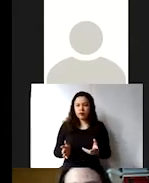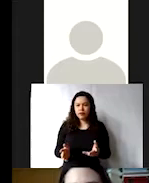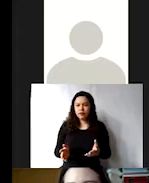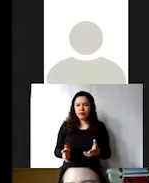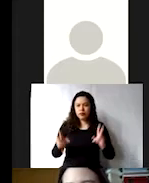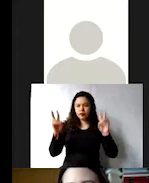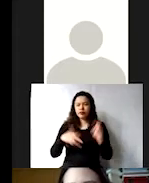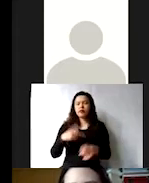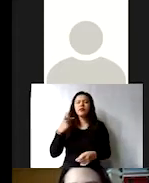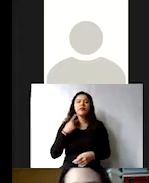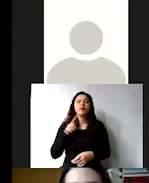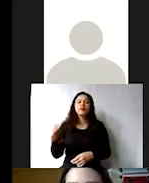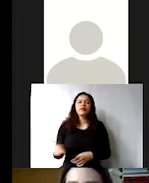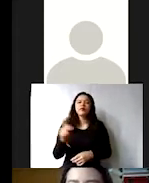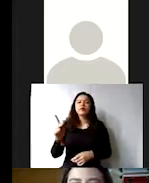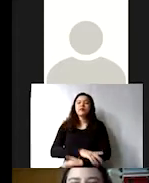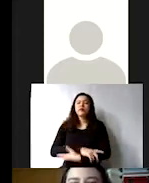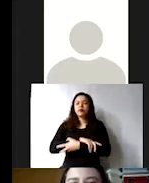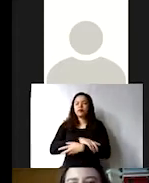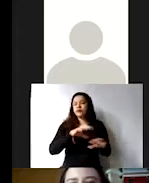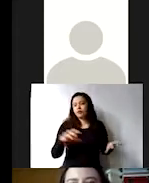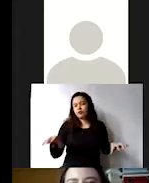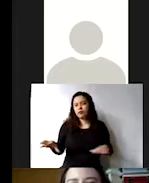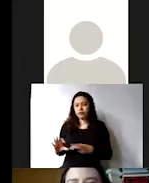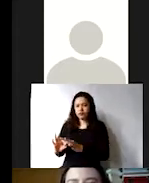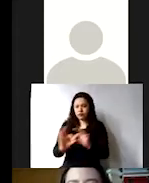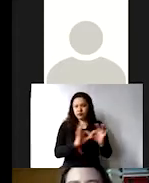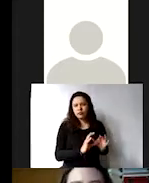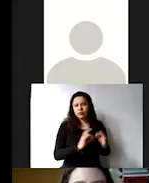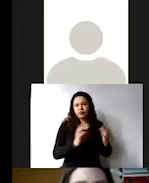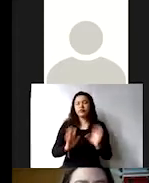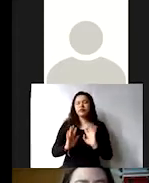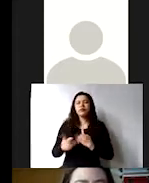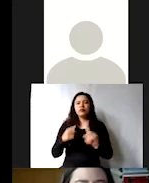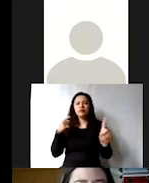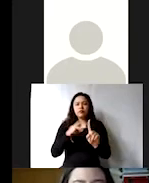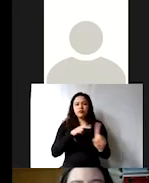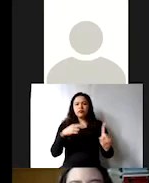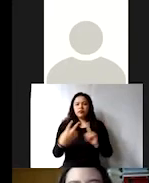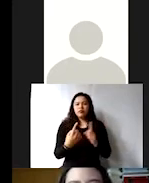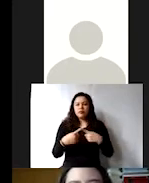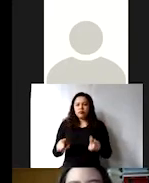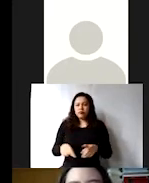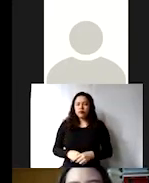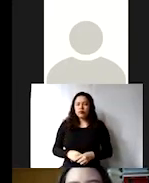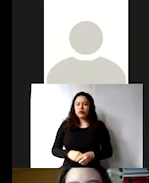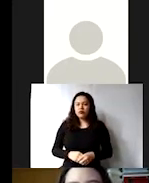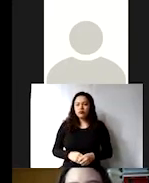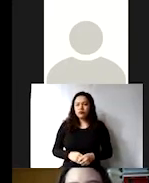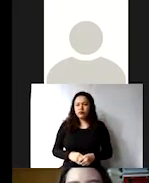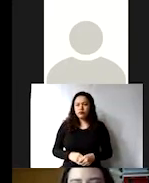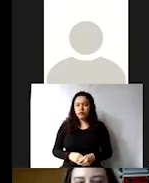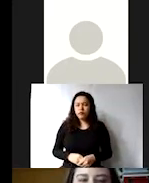políticas públicas y alianzas intersectoriales, que tiene un enfoque un poquito distinto. Sí quería tener esta segunda sesión